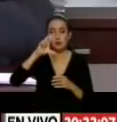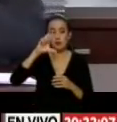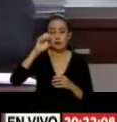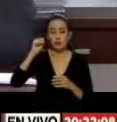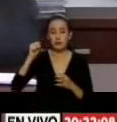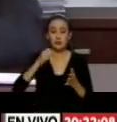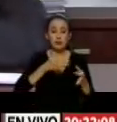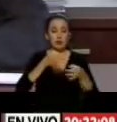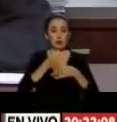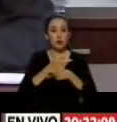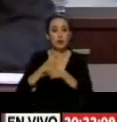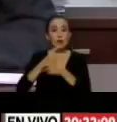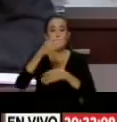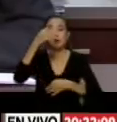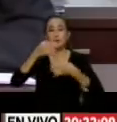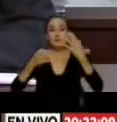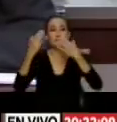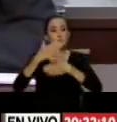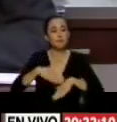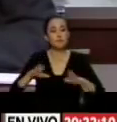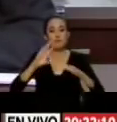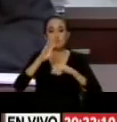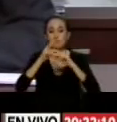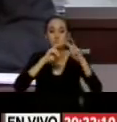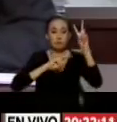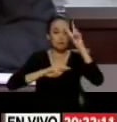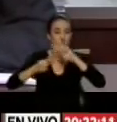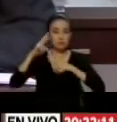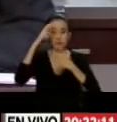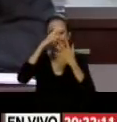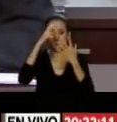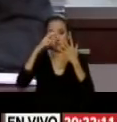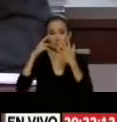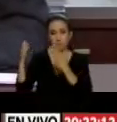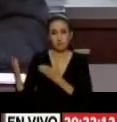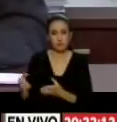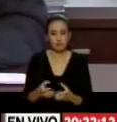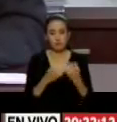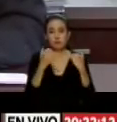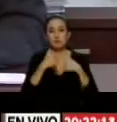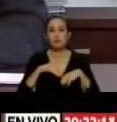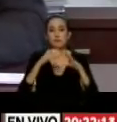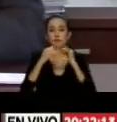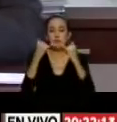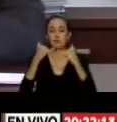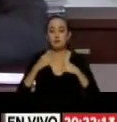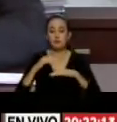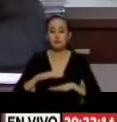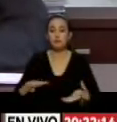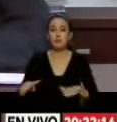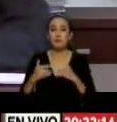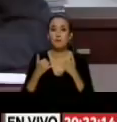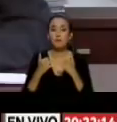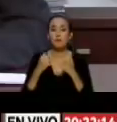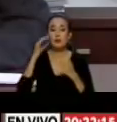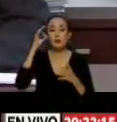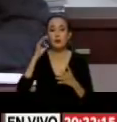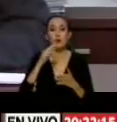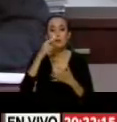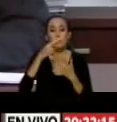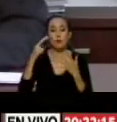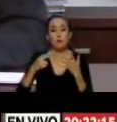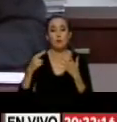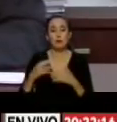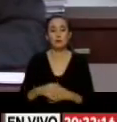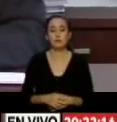que ahora se iniciará la etapa de revisión de los documentos presentados por los aspirantes para verificar que estos cumplan con los